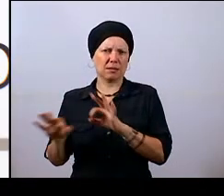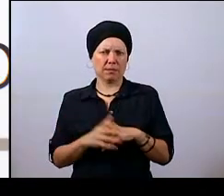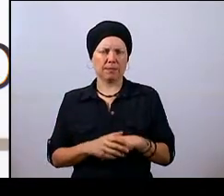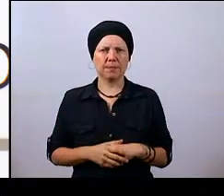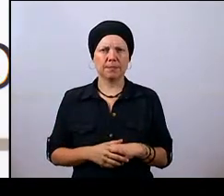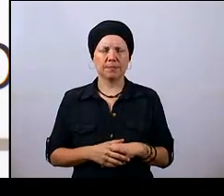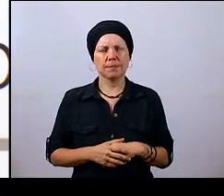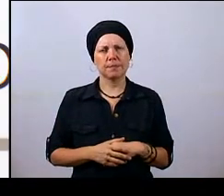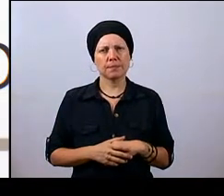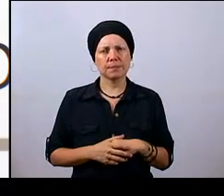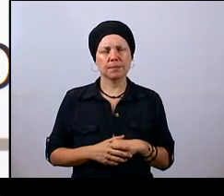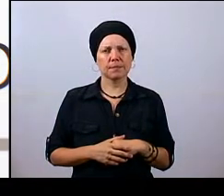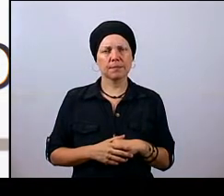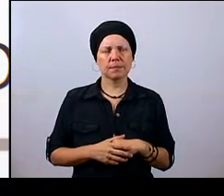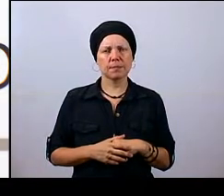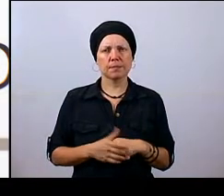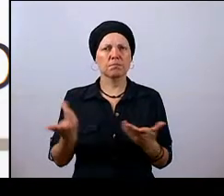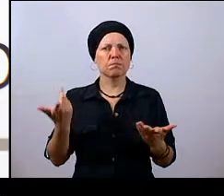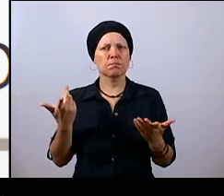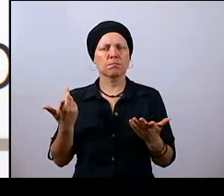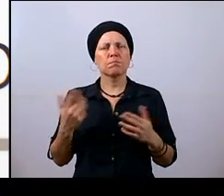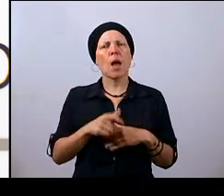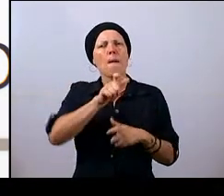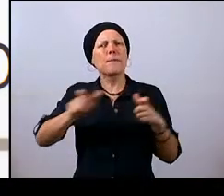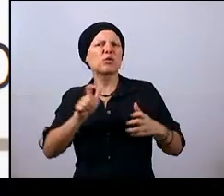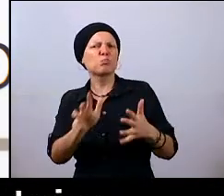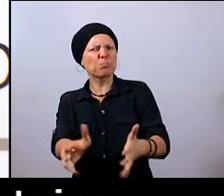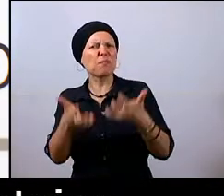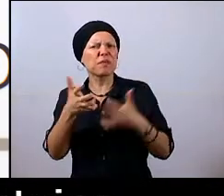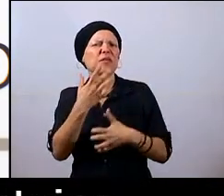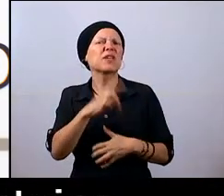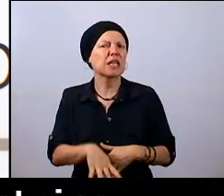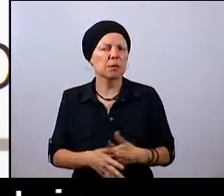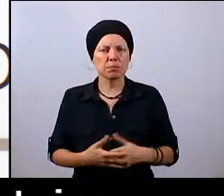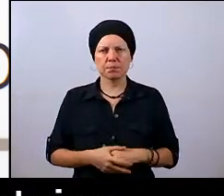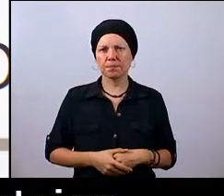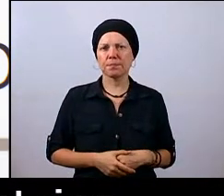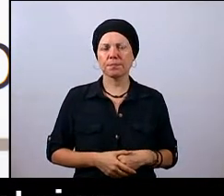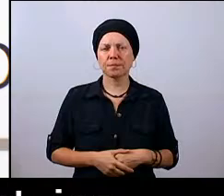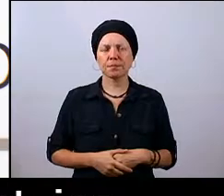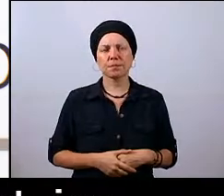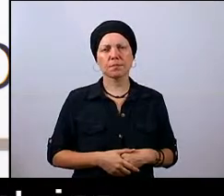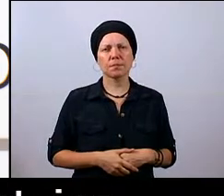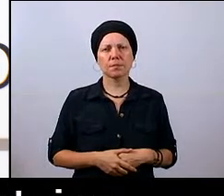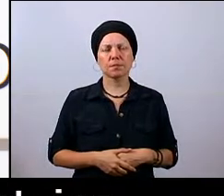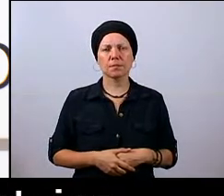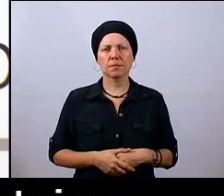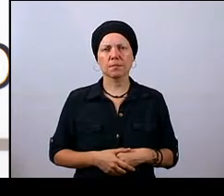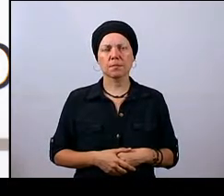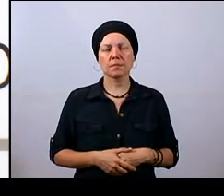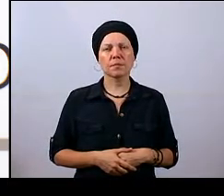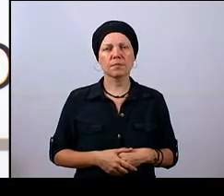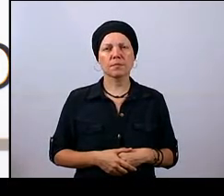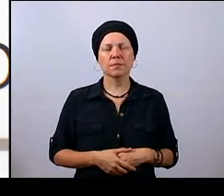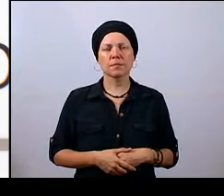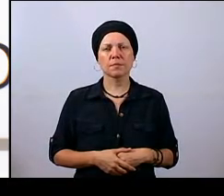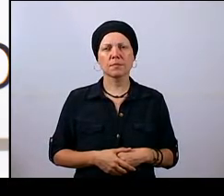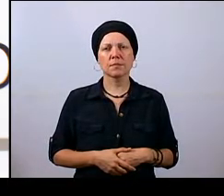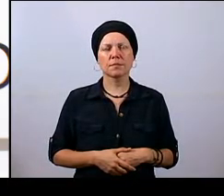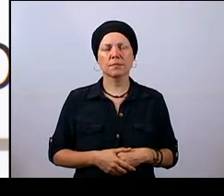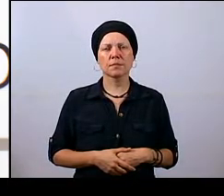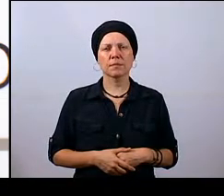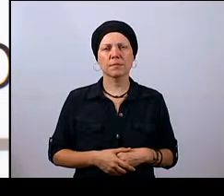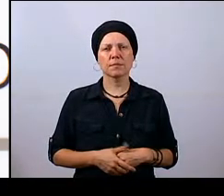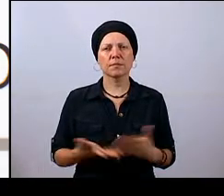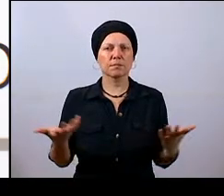eléctrica. ¿Quiénes van a poder beneficiarse de estas ayudas, de estos incentivos? Pues van a poder beneficiarse de las